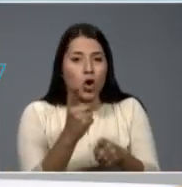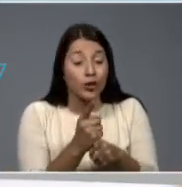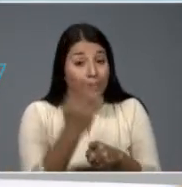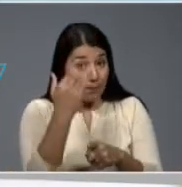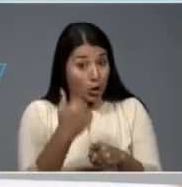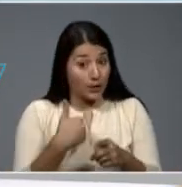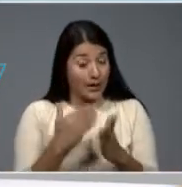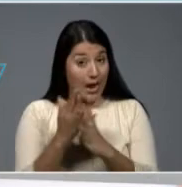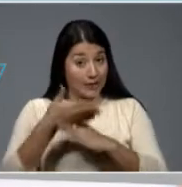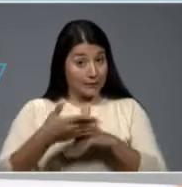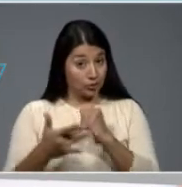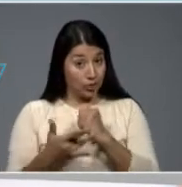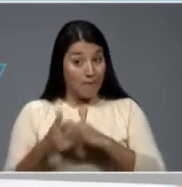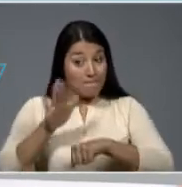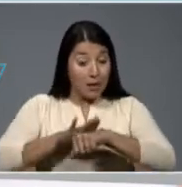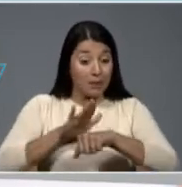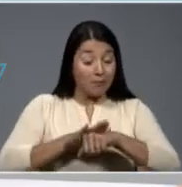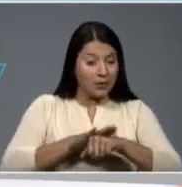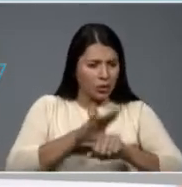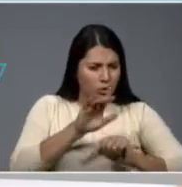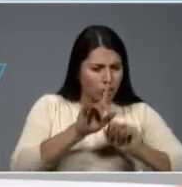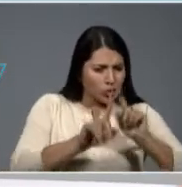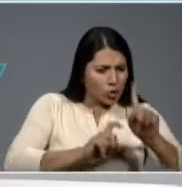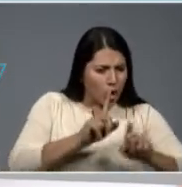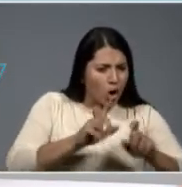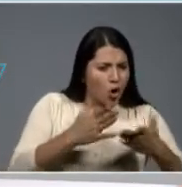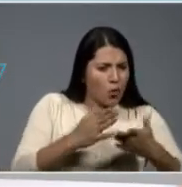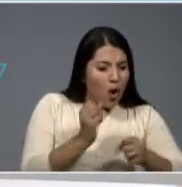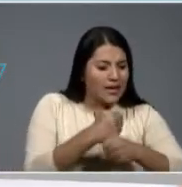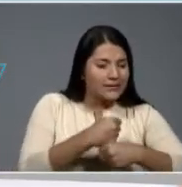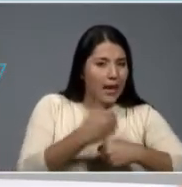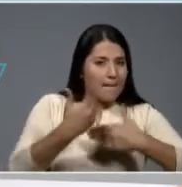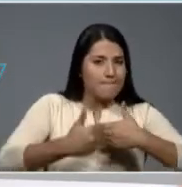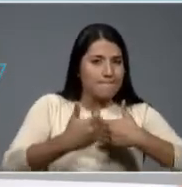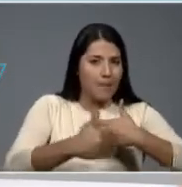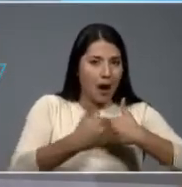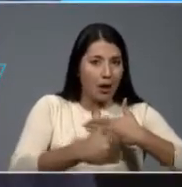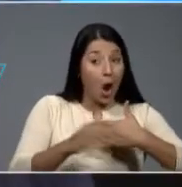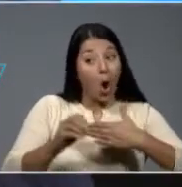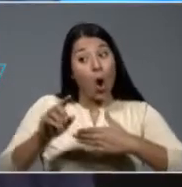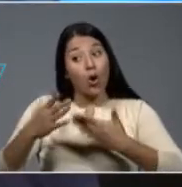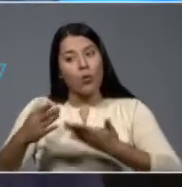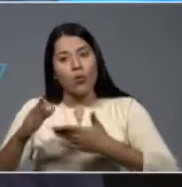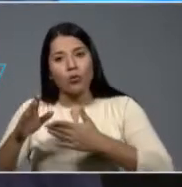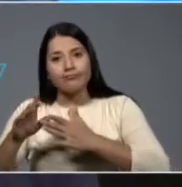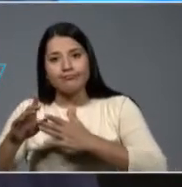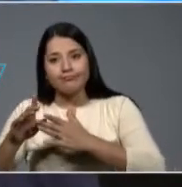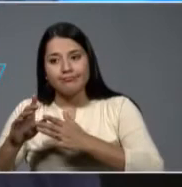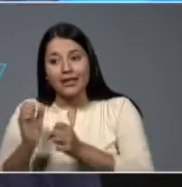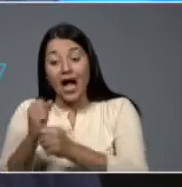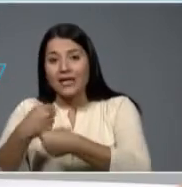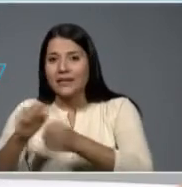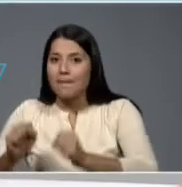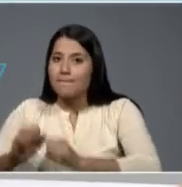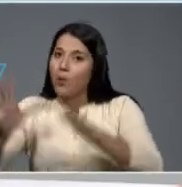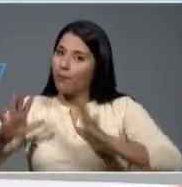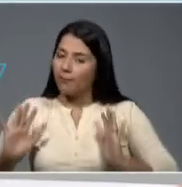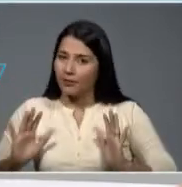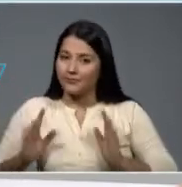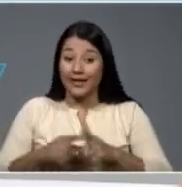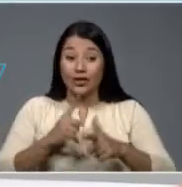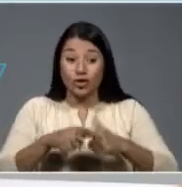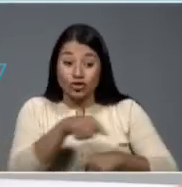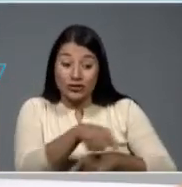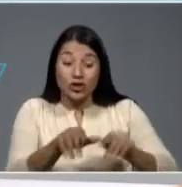permite consultar una receta para hacer un pan casero, igualmente puedes consultar cómo hacer una bomba casera. Entonces ahí a los niños a temprana